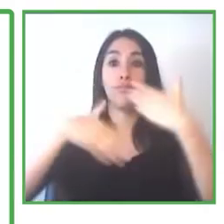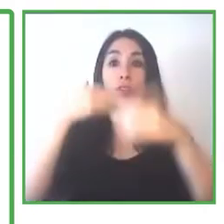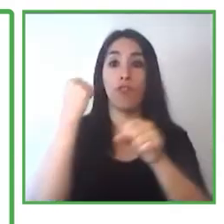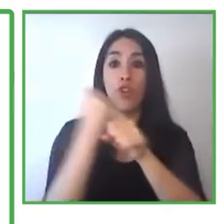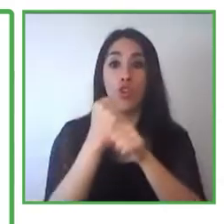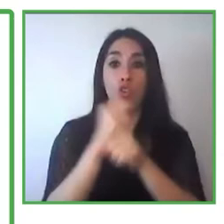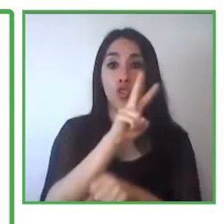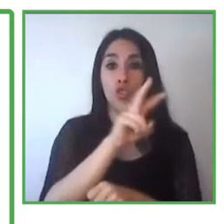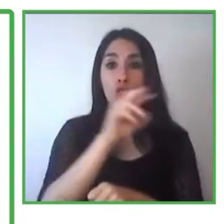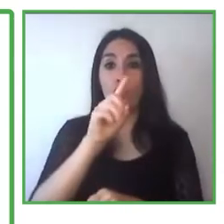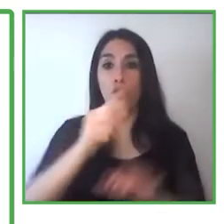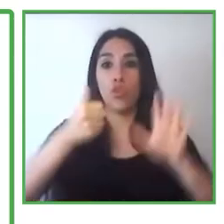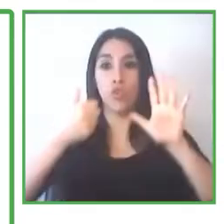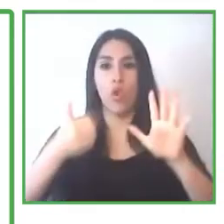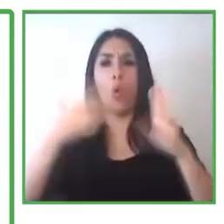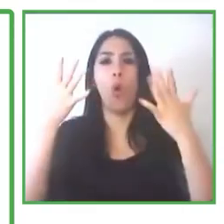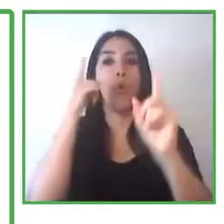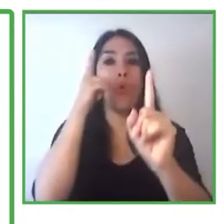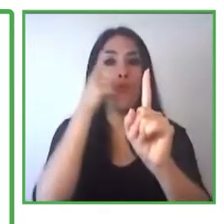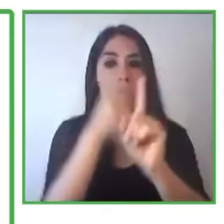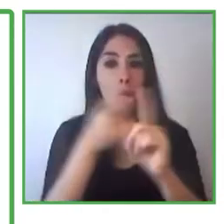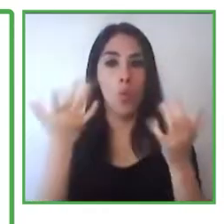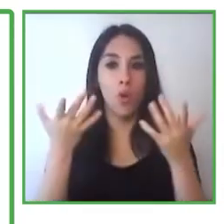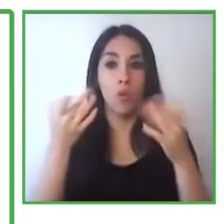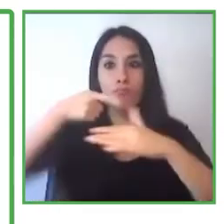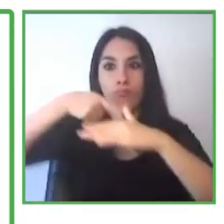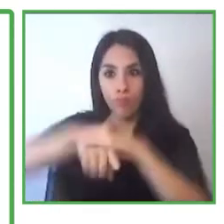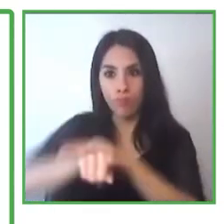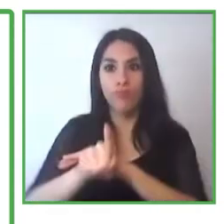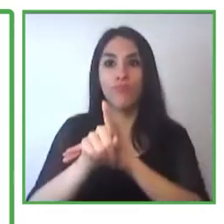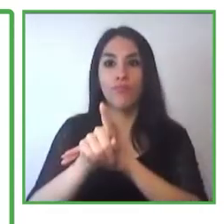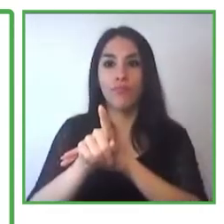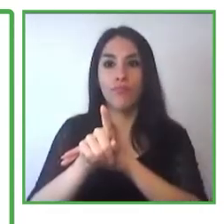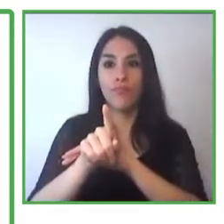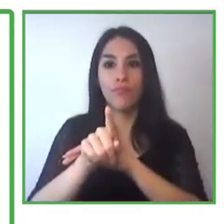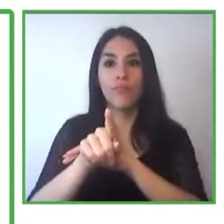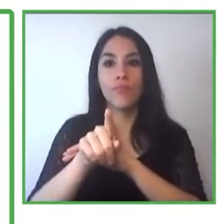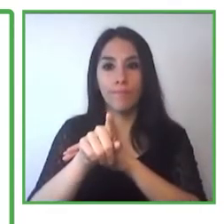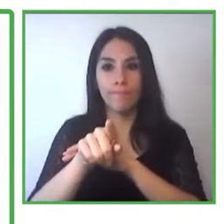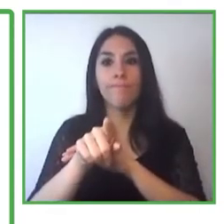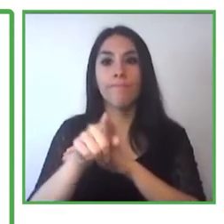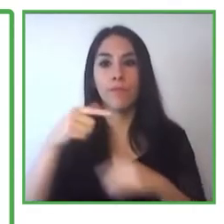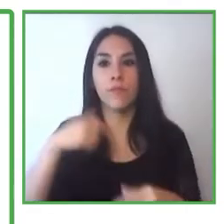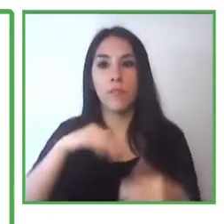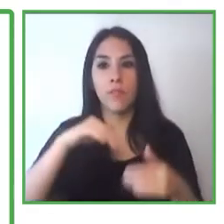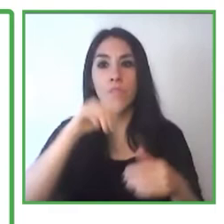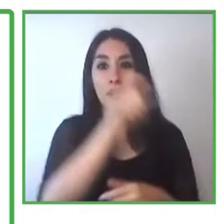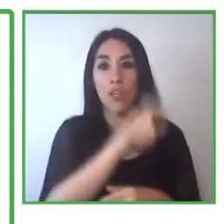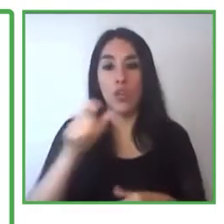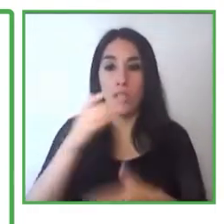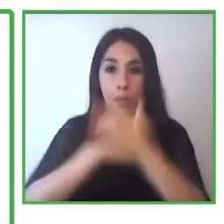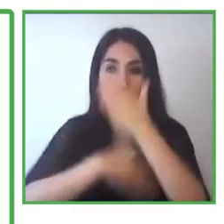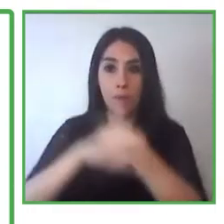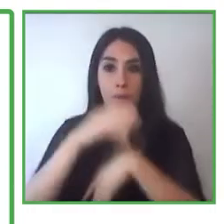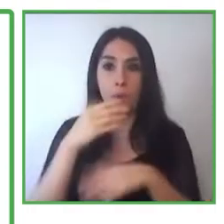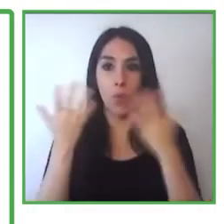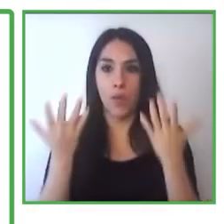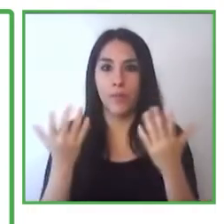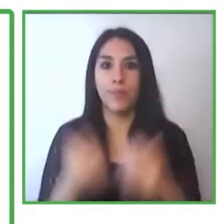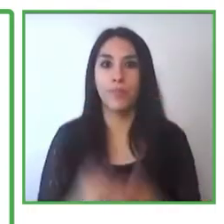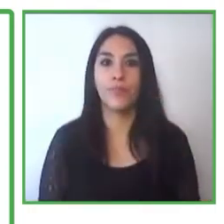objetivo facilitar el acceso al mundo laboral a personas en situación de fragilidad, ya sea por discapacidad o bien